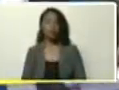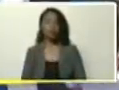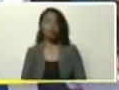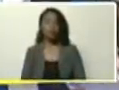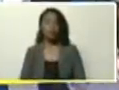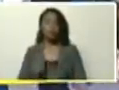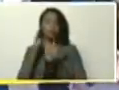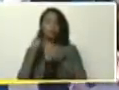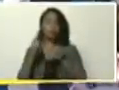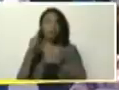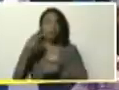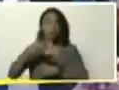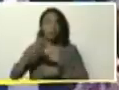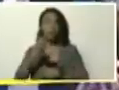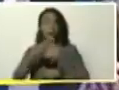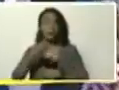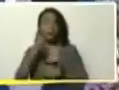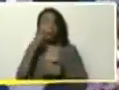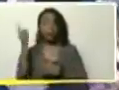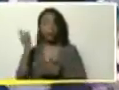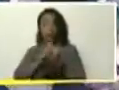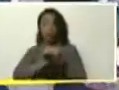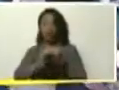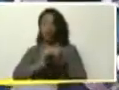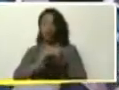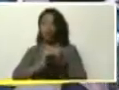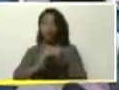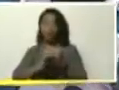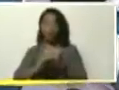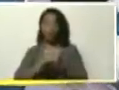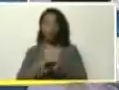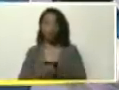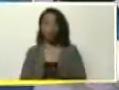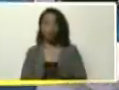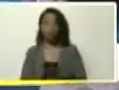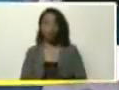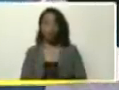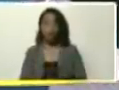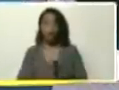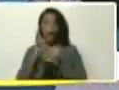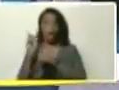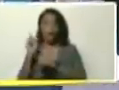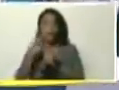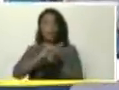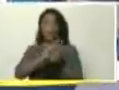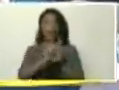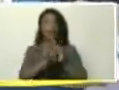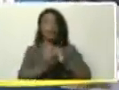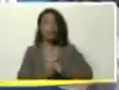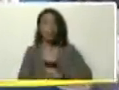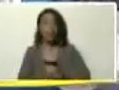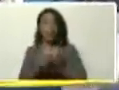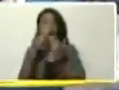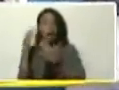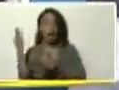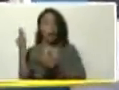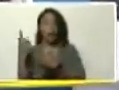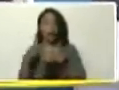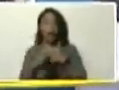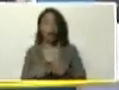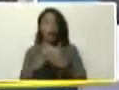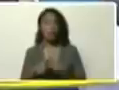Pepe. Tomen nota, pues. Es convertir esa excelente